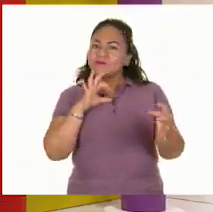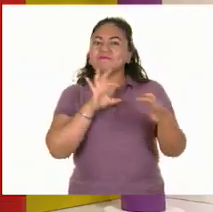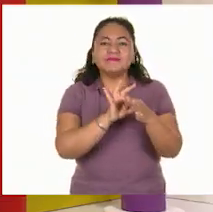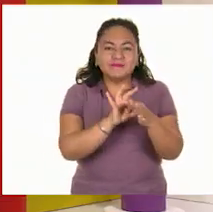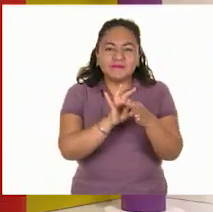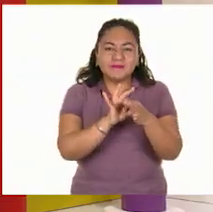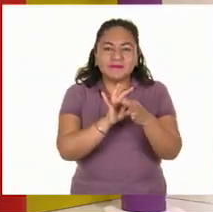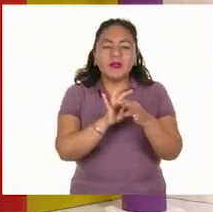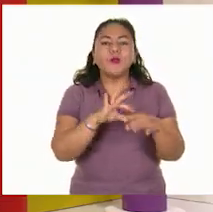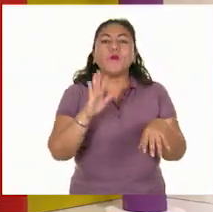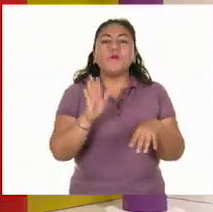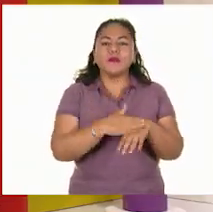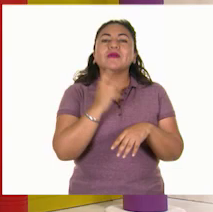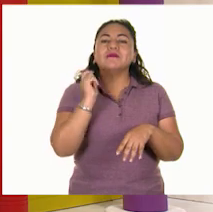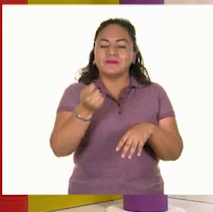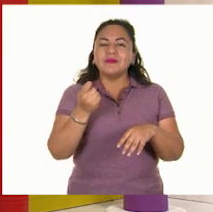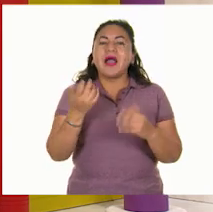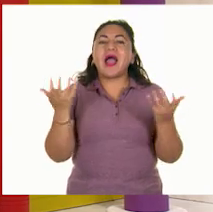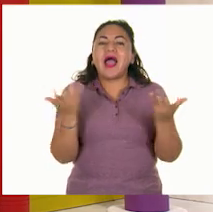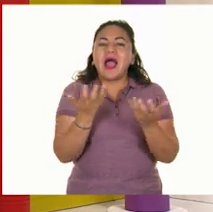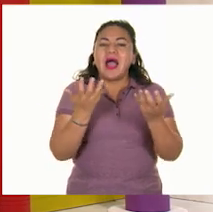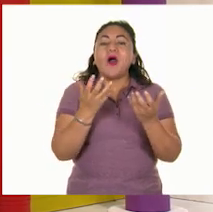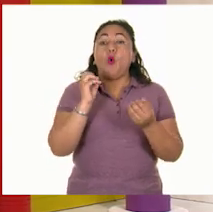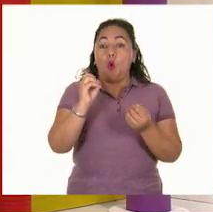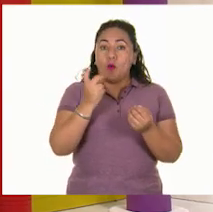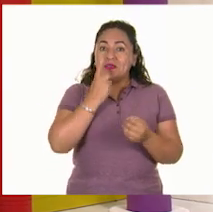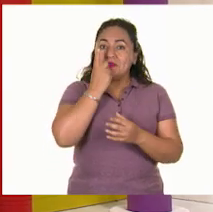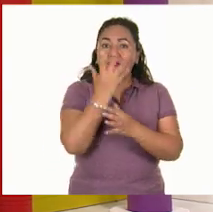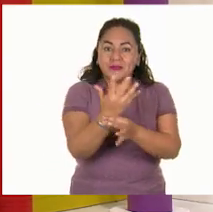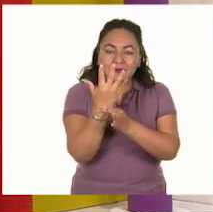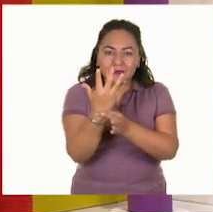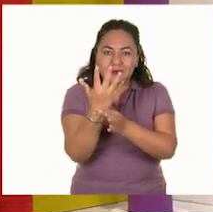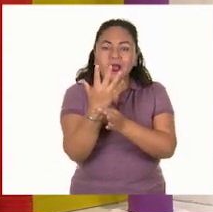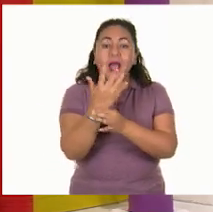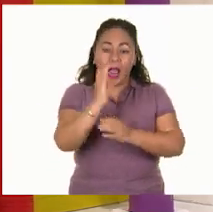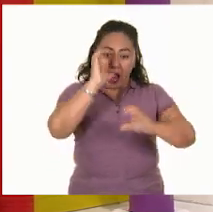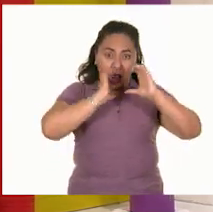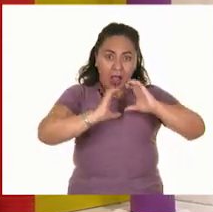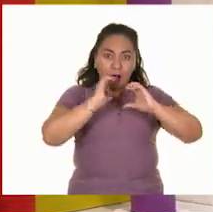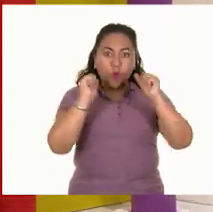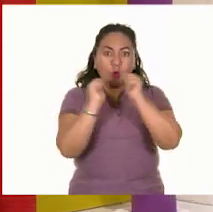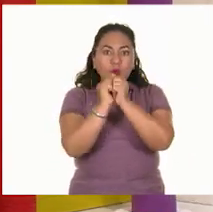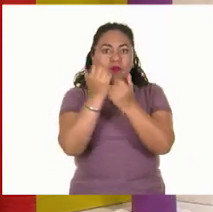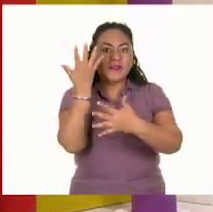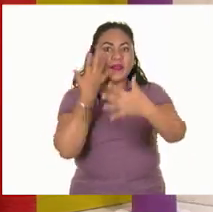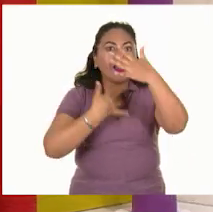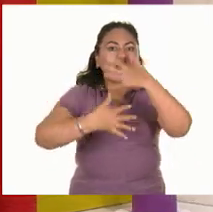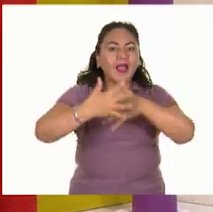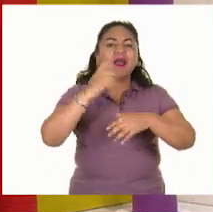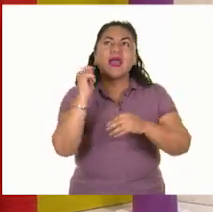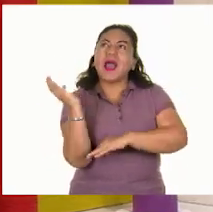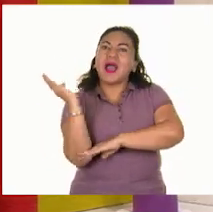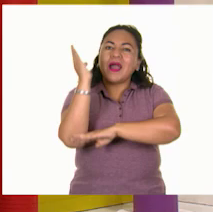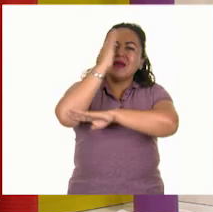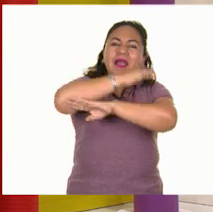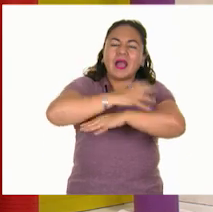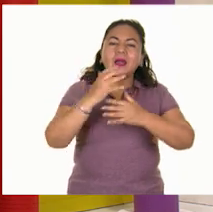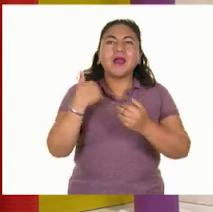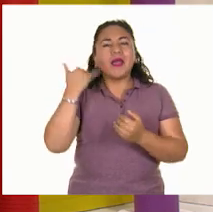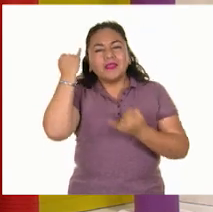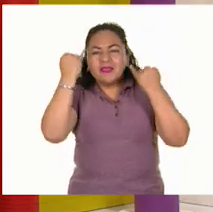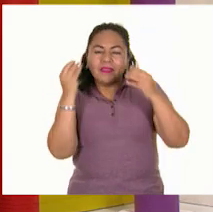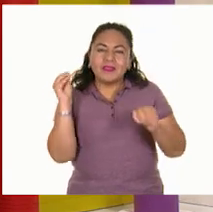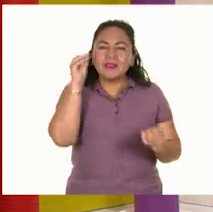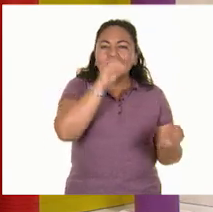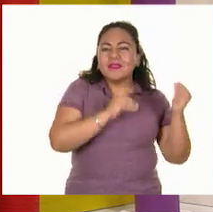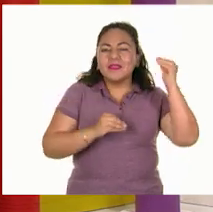porque hacían cosas o mencionaban cosas a través del canto que hacen durante el día. Iban improvisando un